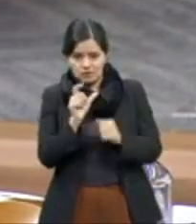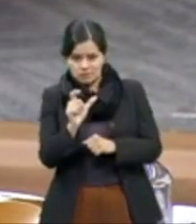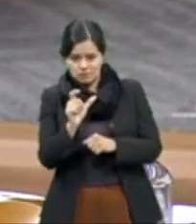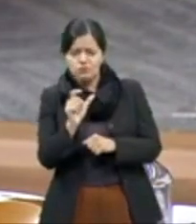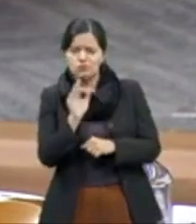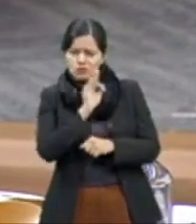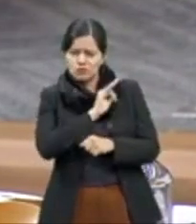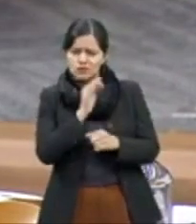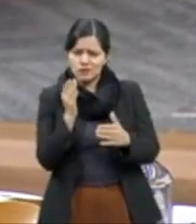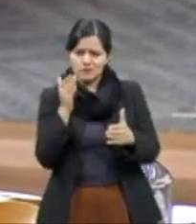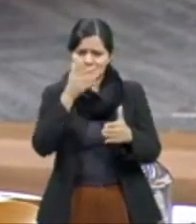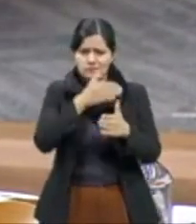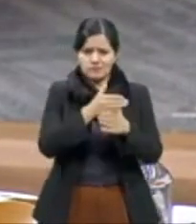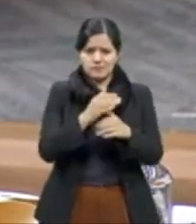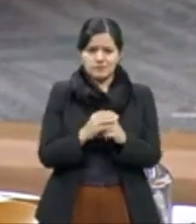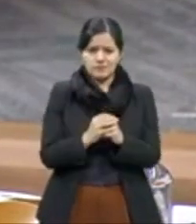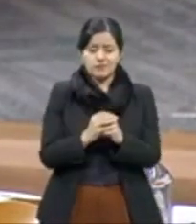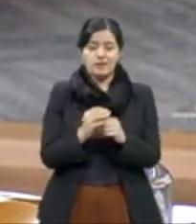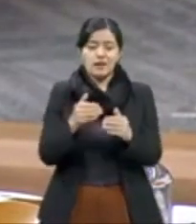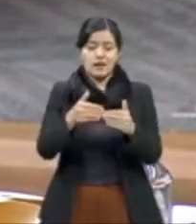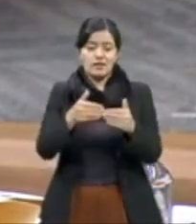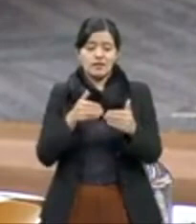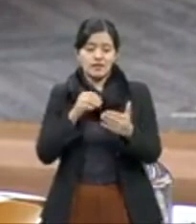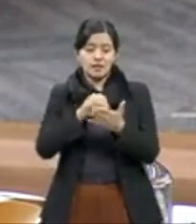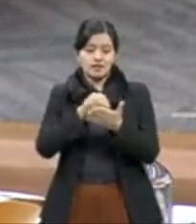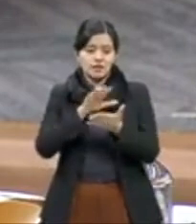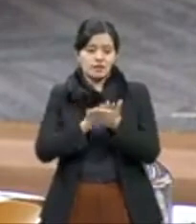elector, sin agendar además una